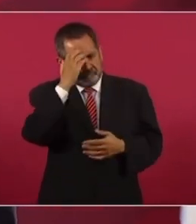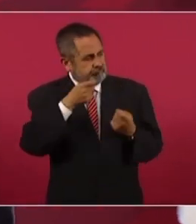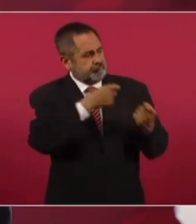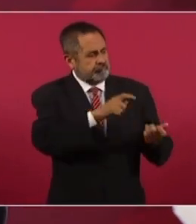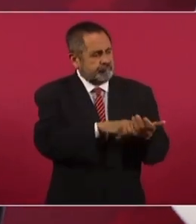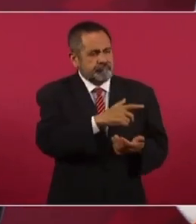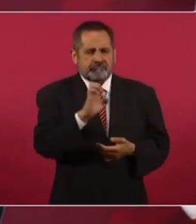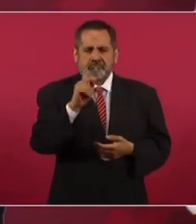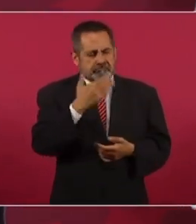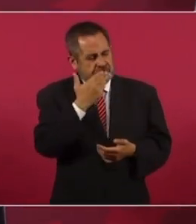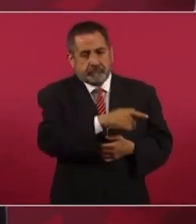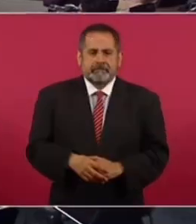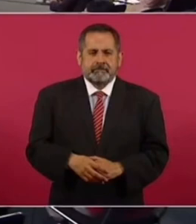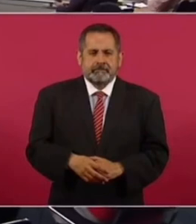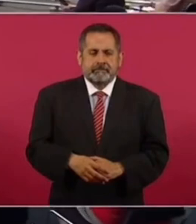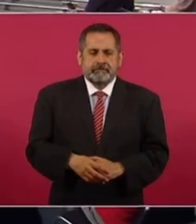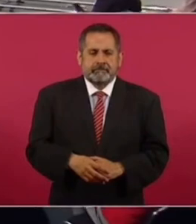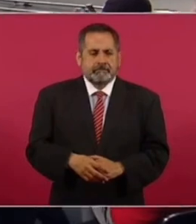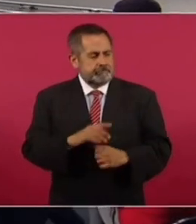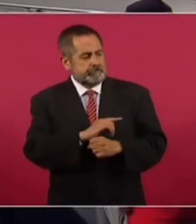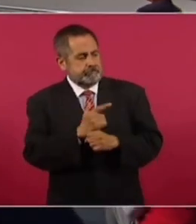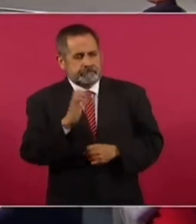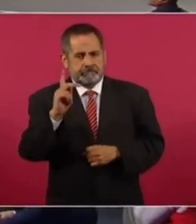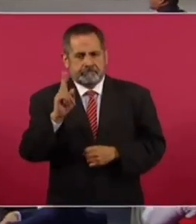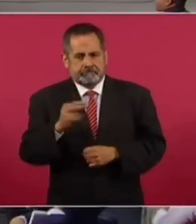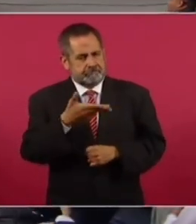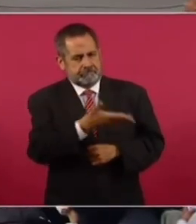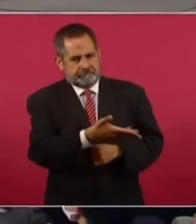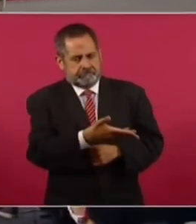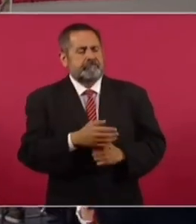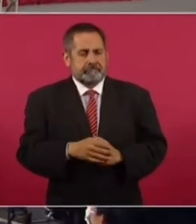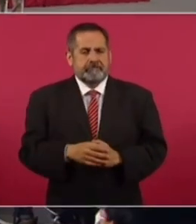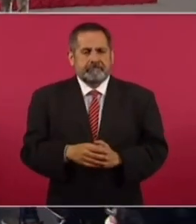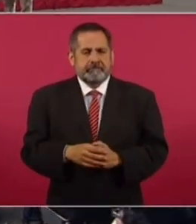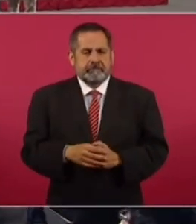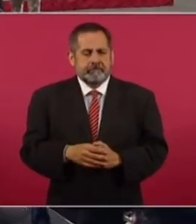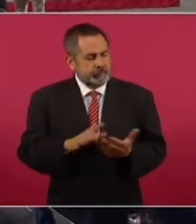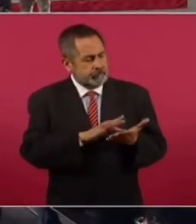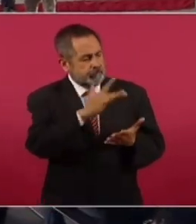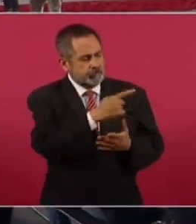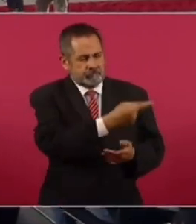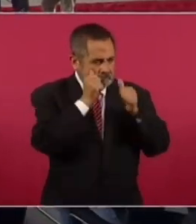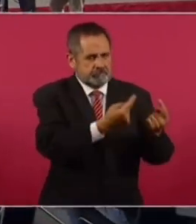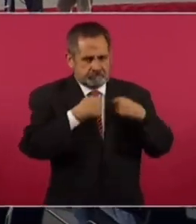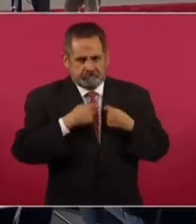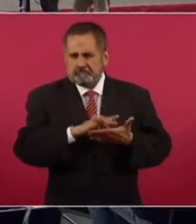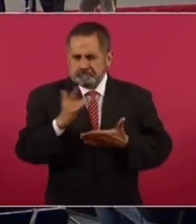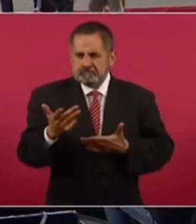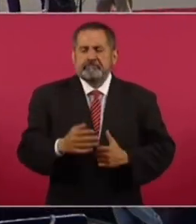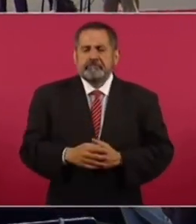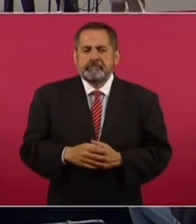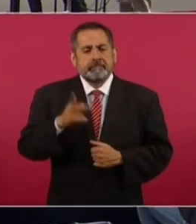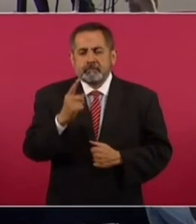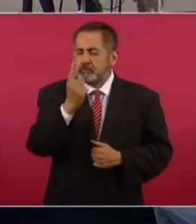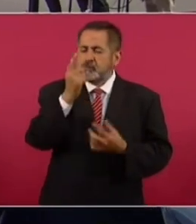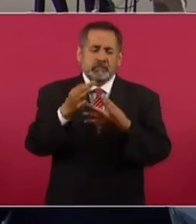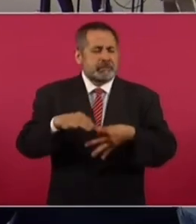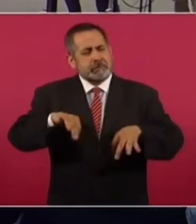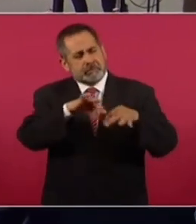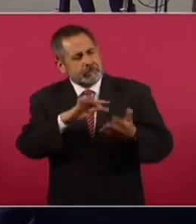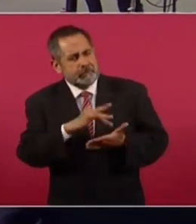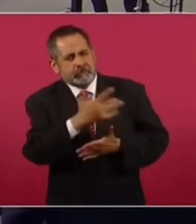revelación del licenciado enrique peña nieto le agradezco sus atenciones pero sobre todo